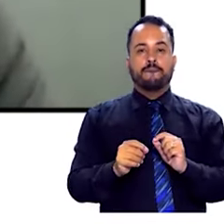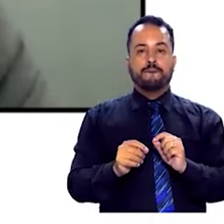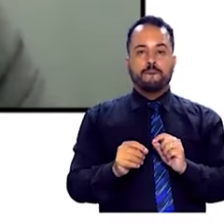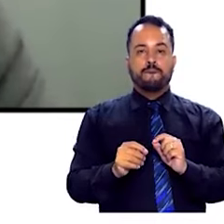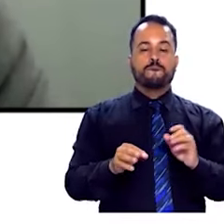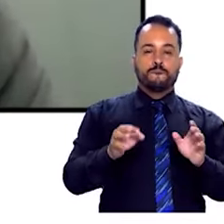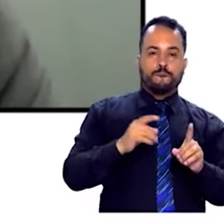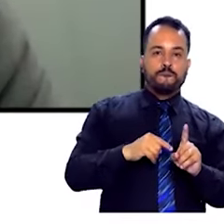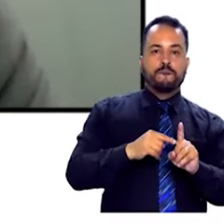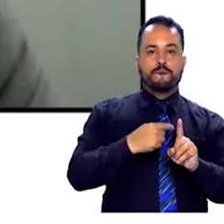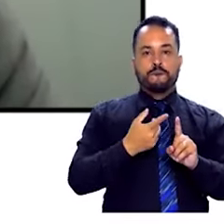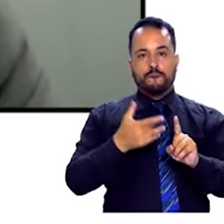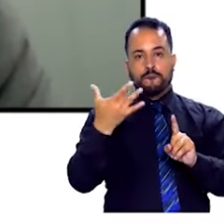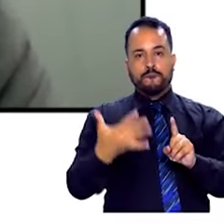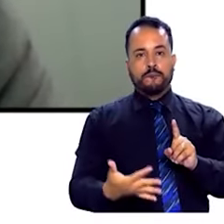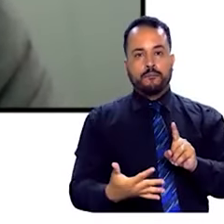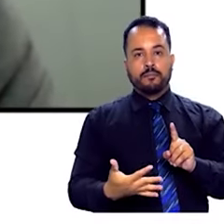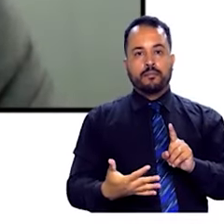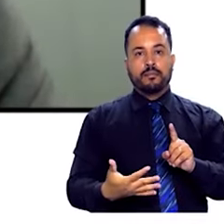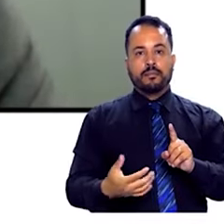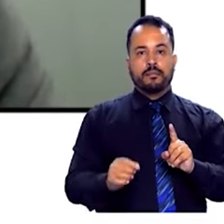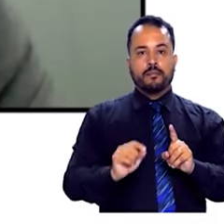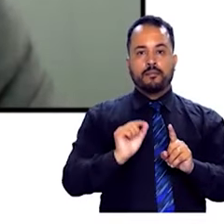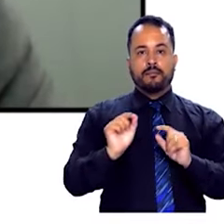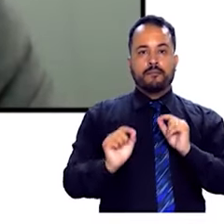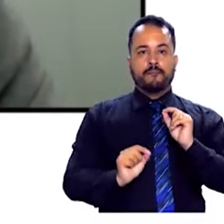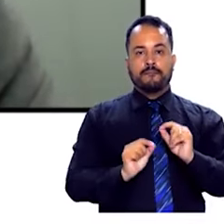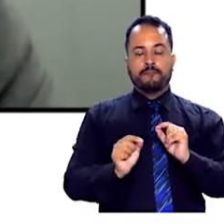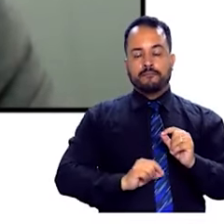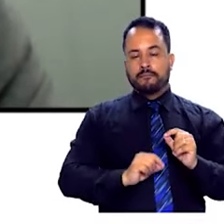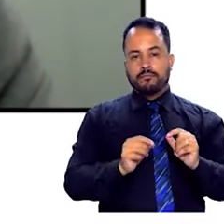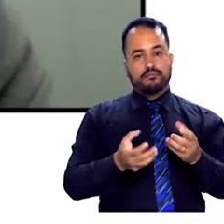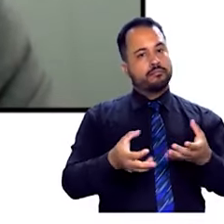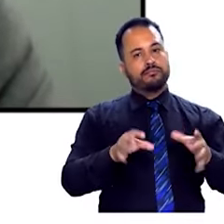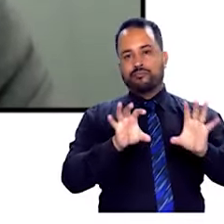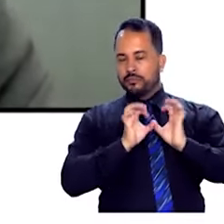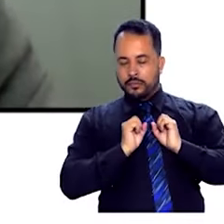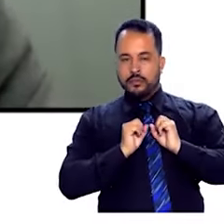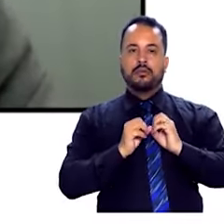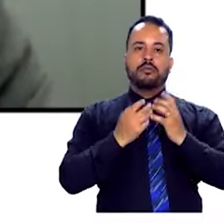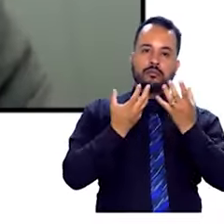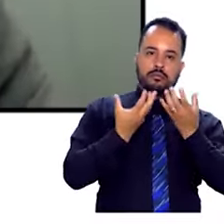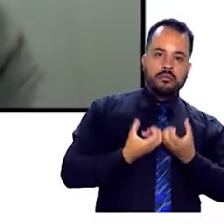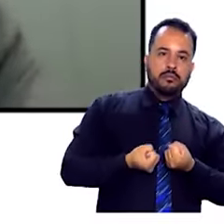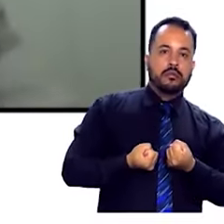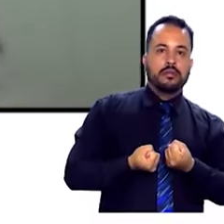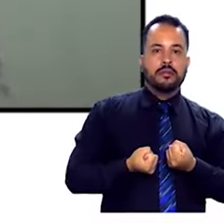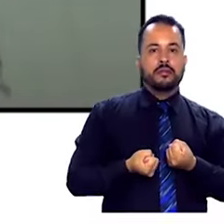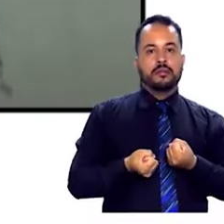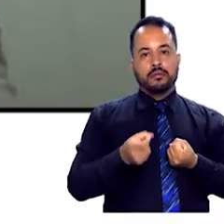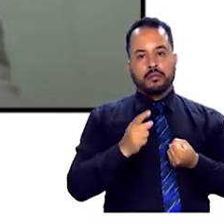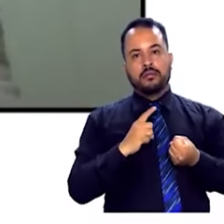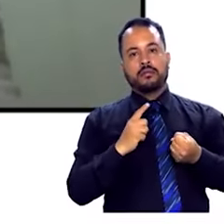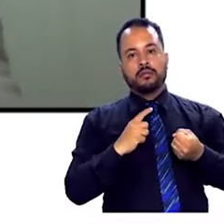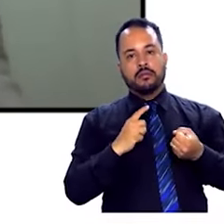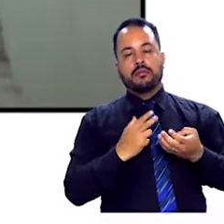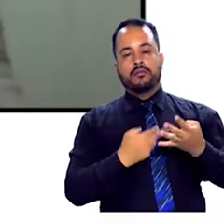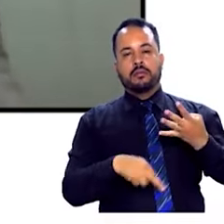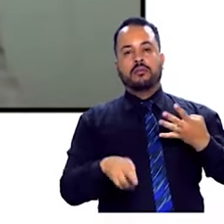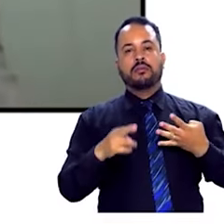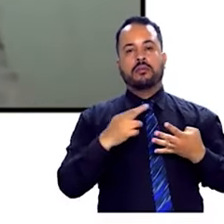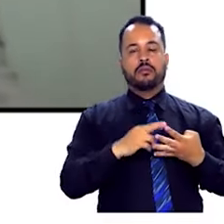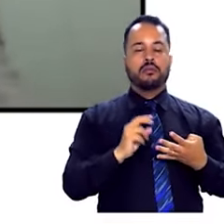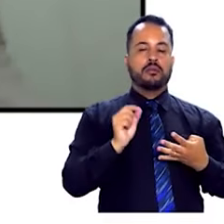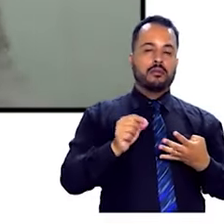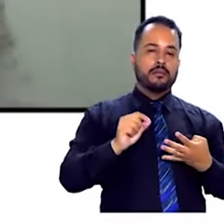palmari evidentes Y toda clase de adjetiv con queed pueden simplemente en volumen la